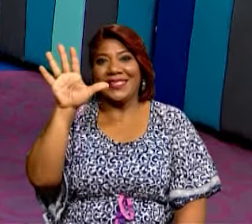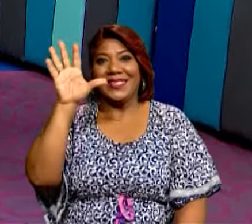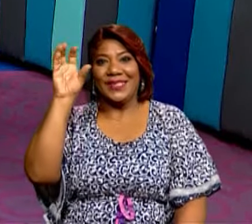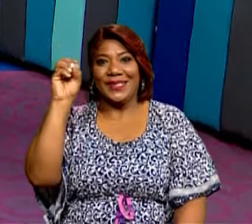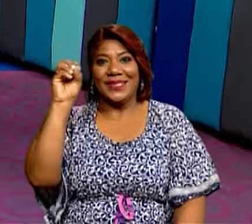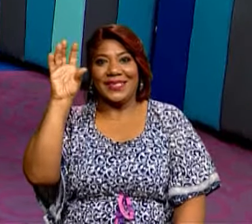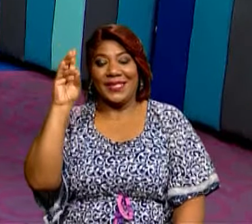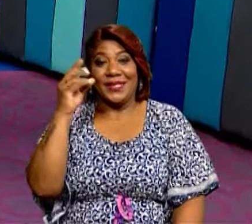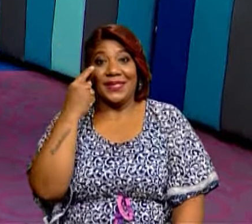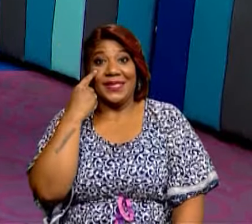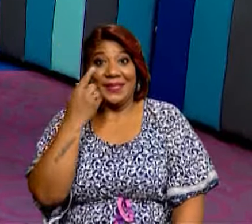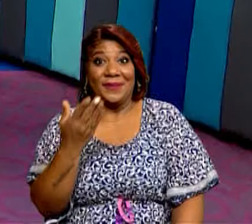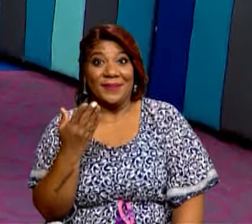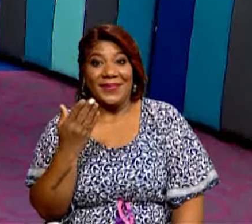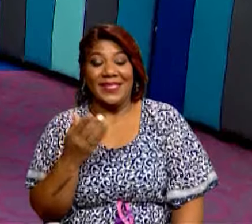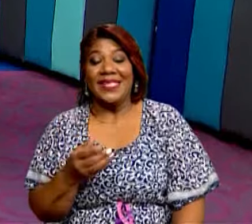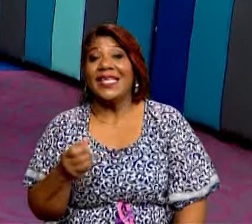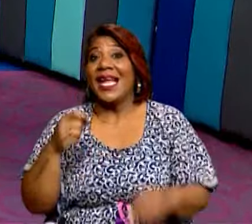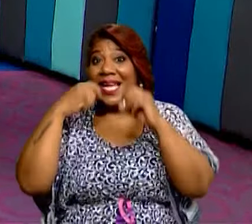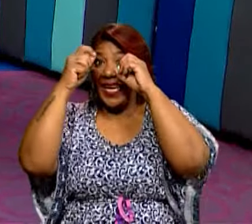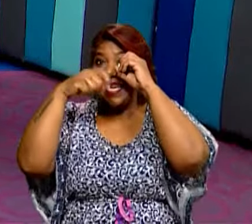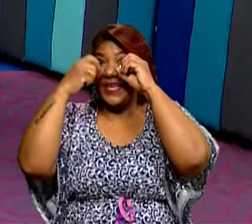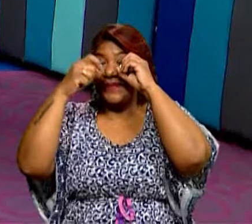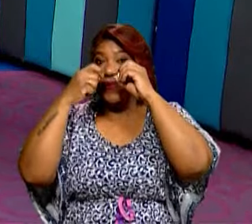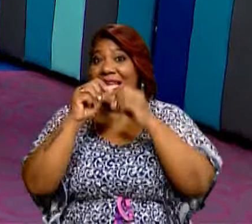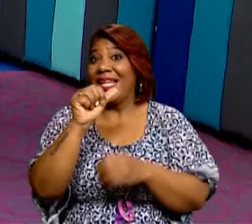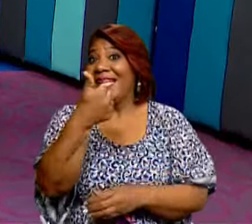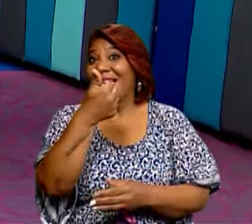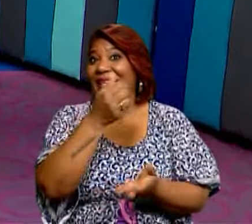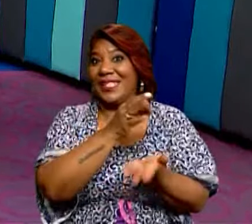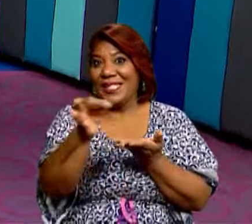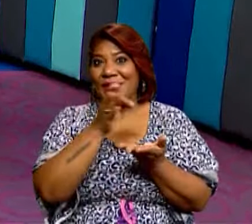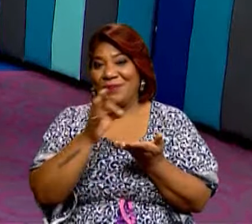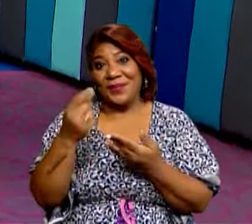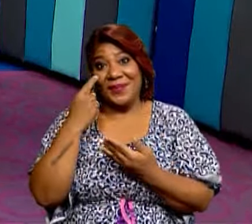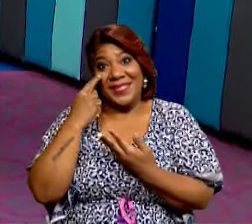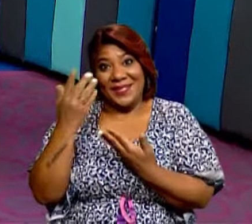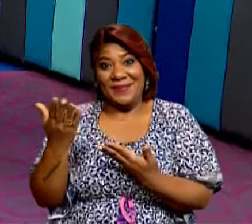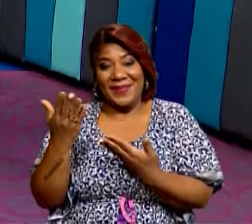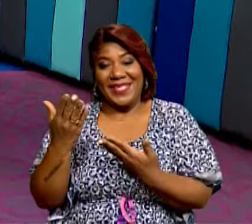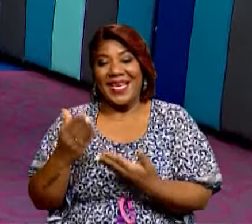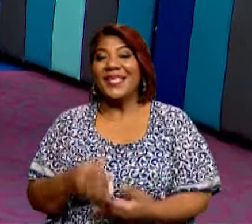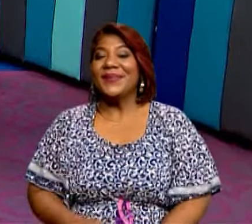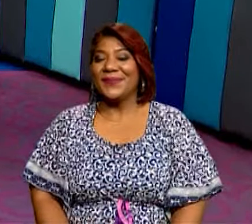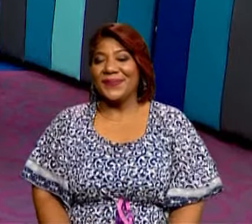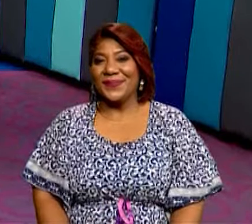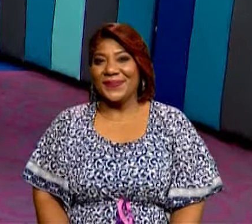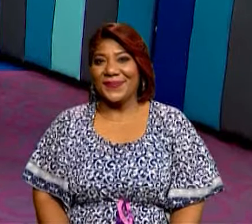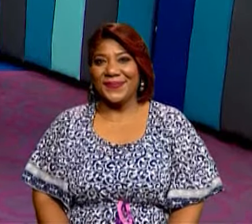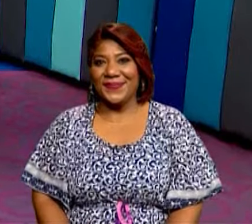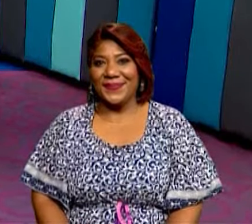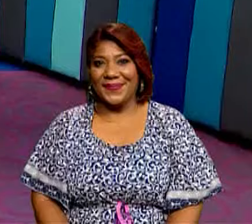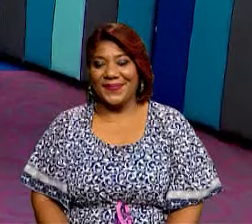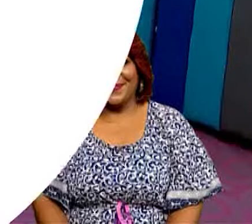Estrella507. Vamos entonces a escuchar el video de las provincias de la República de Panamá.